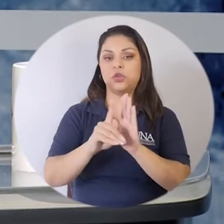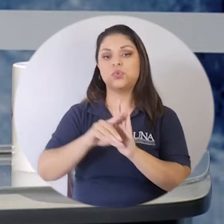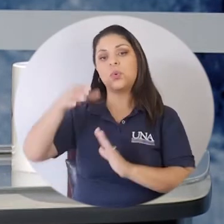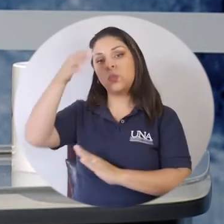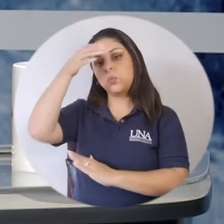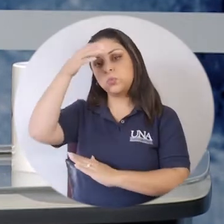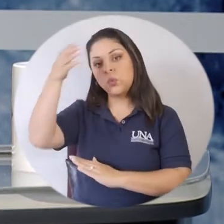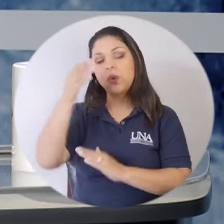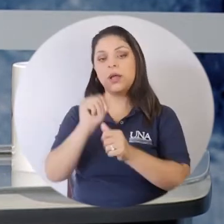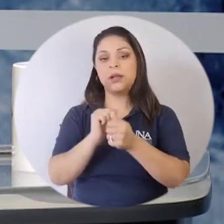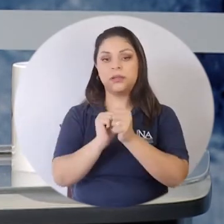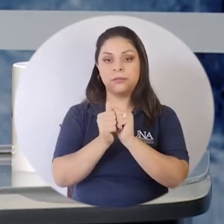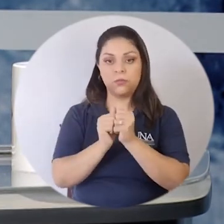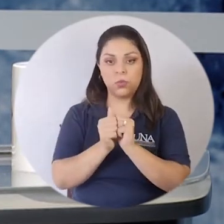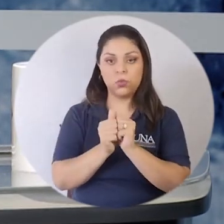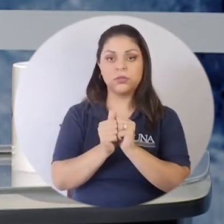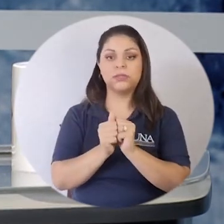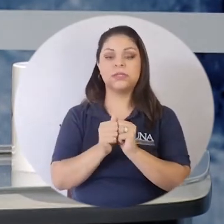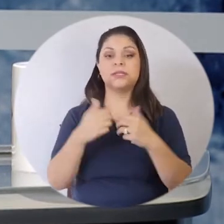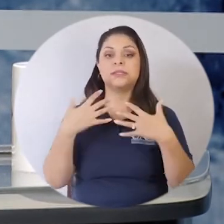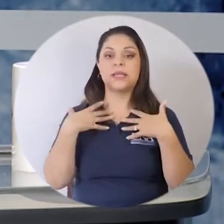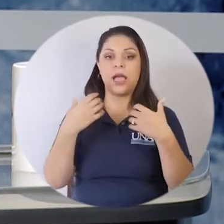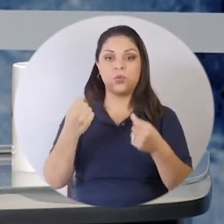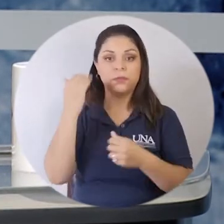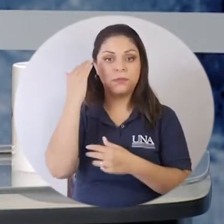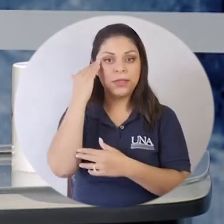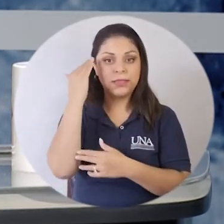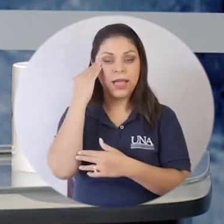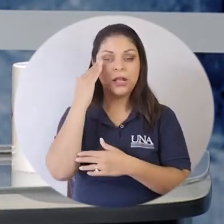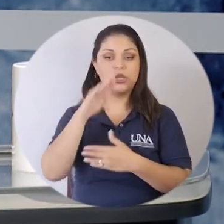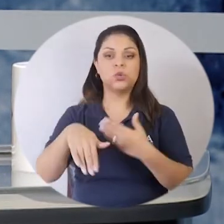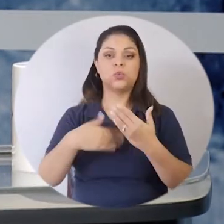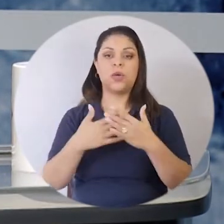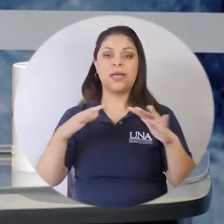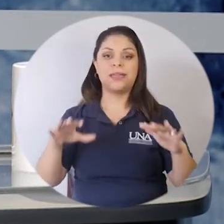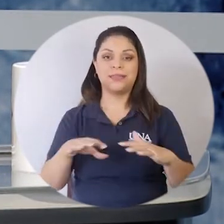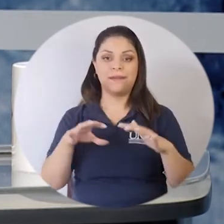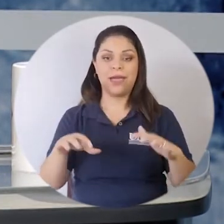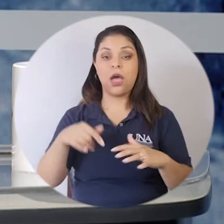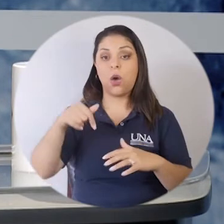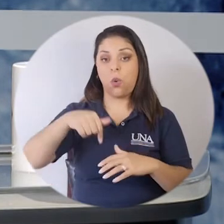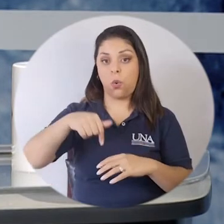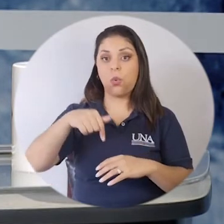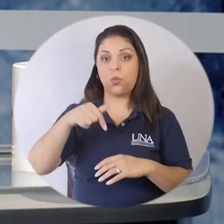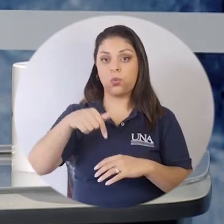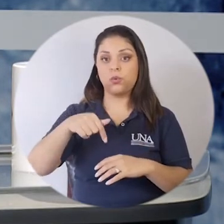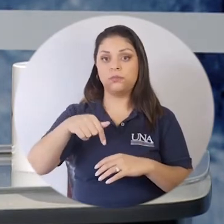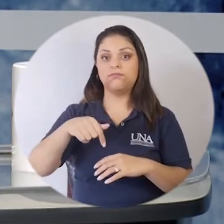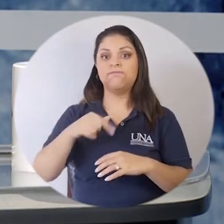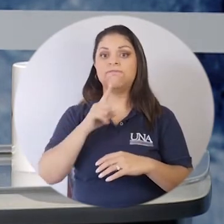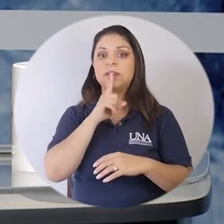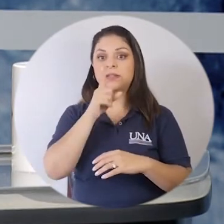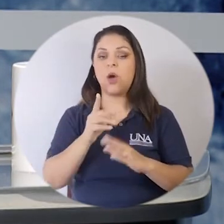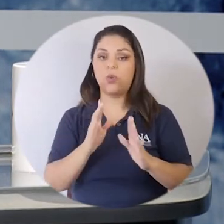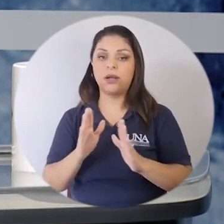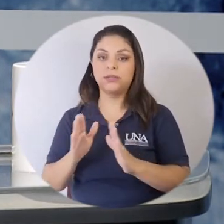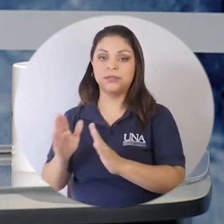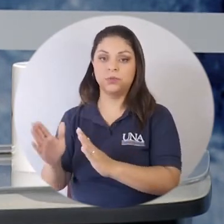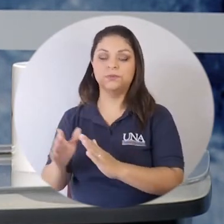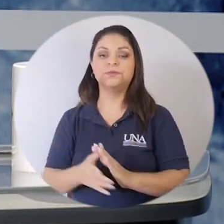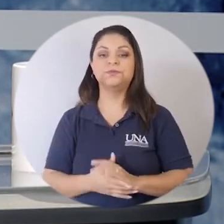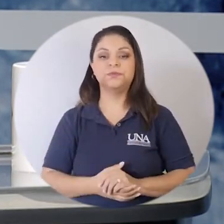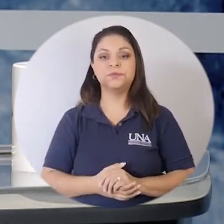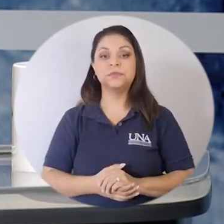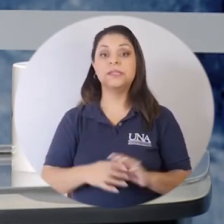a la cultura, al deporte, a la salud mental, ¿verdad?, todas esas actividades que hoy en día se están pues